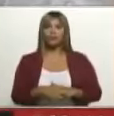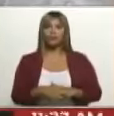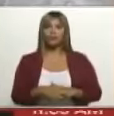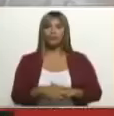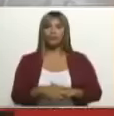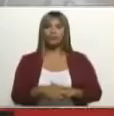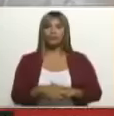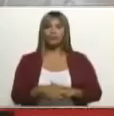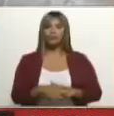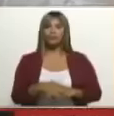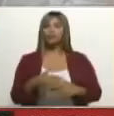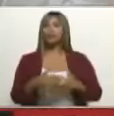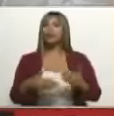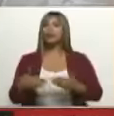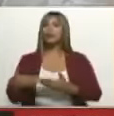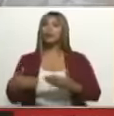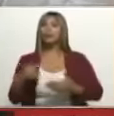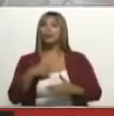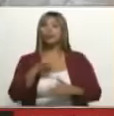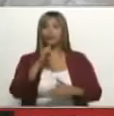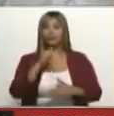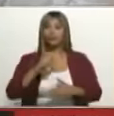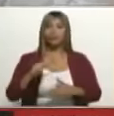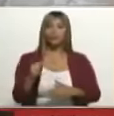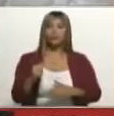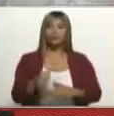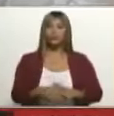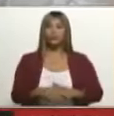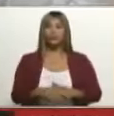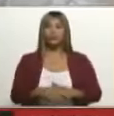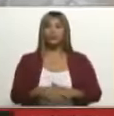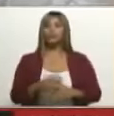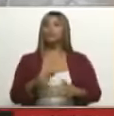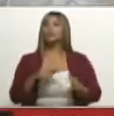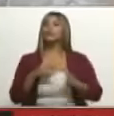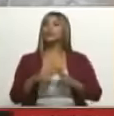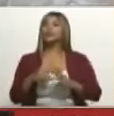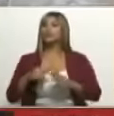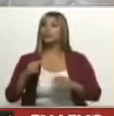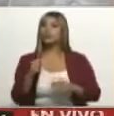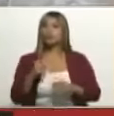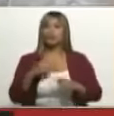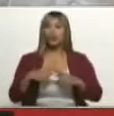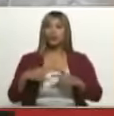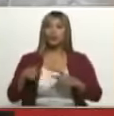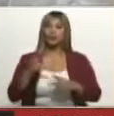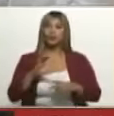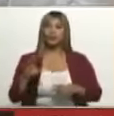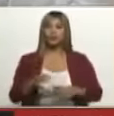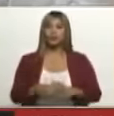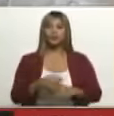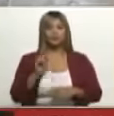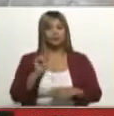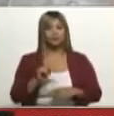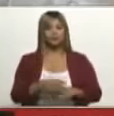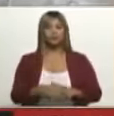con el intercambio de información policial con los órganos de seguridad ciudadana de otros países para eso.